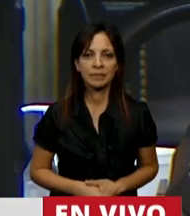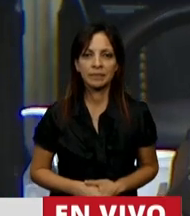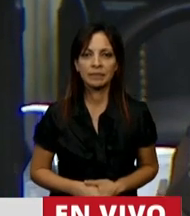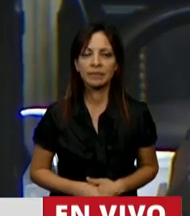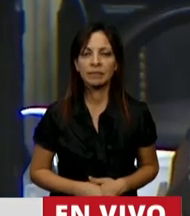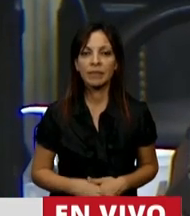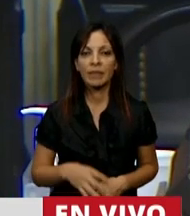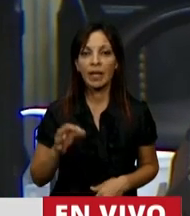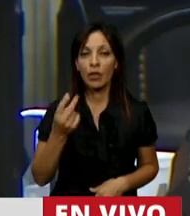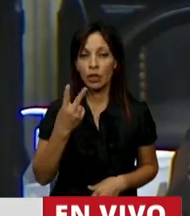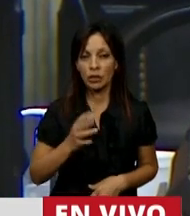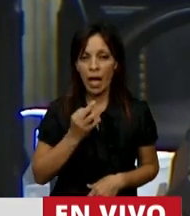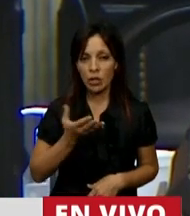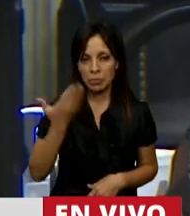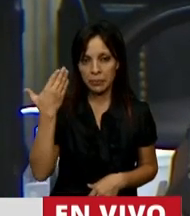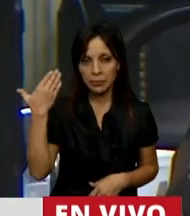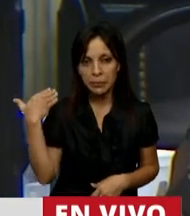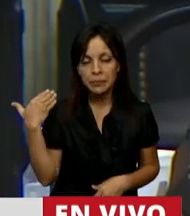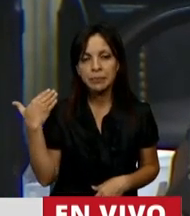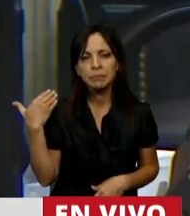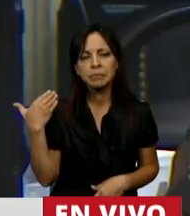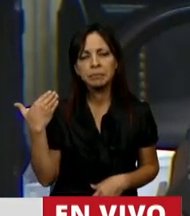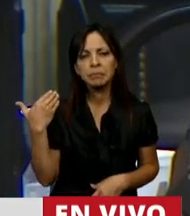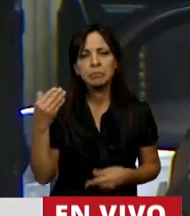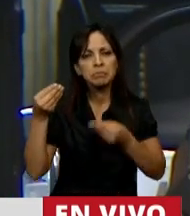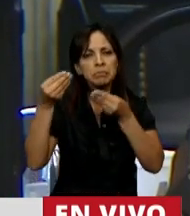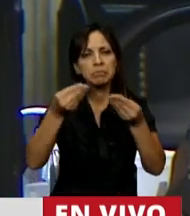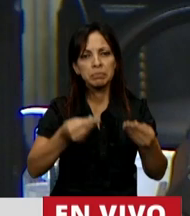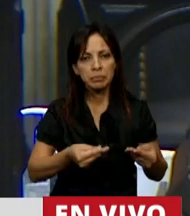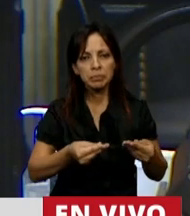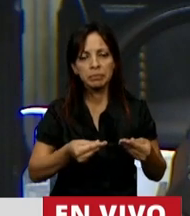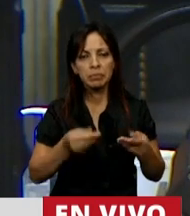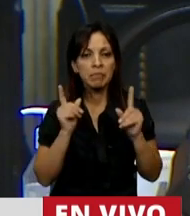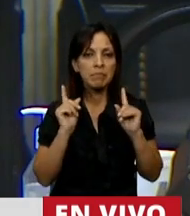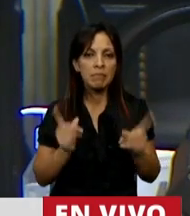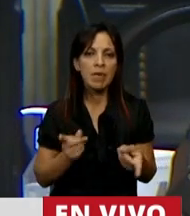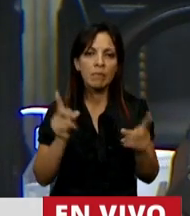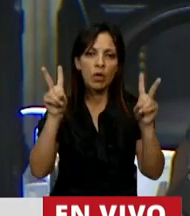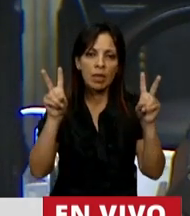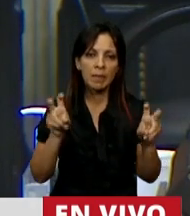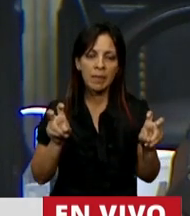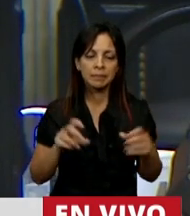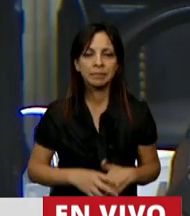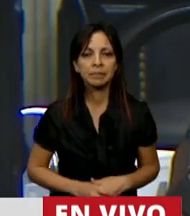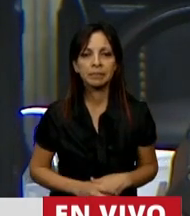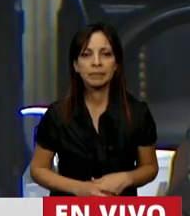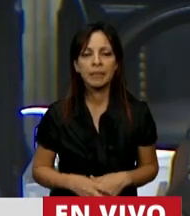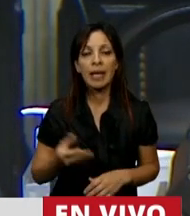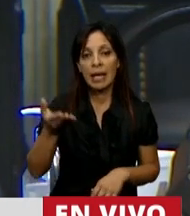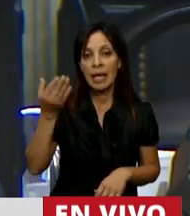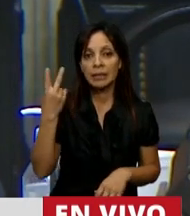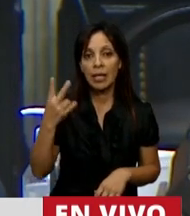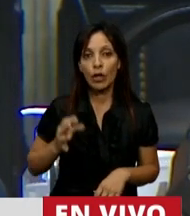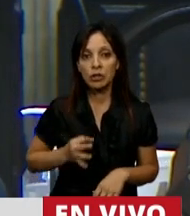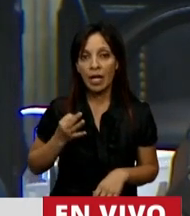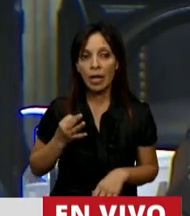Hace dos años nos traían a debate este mismo tema. Hace dos años en la política es